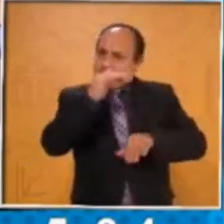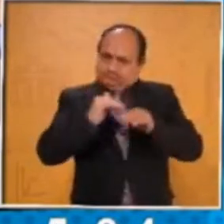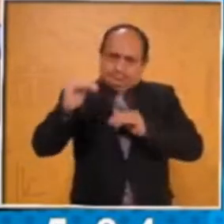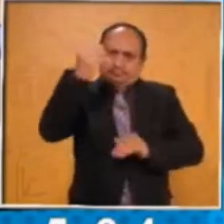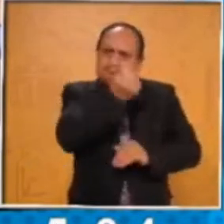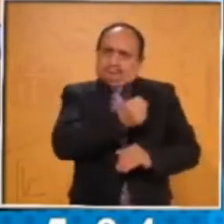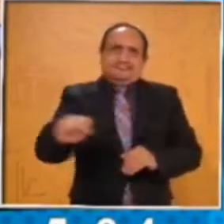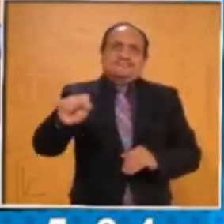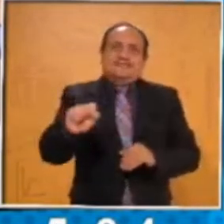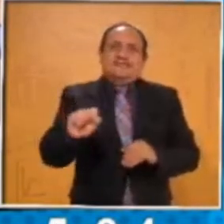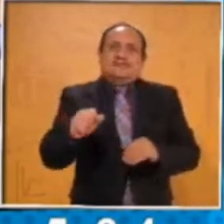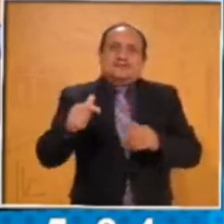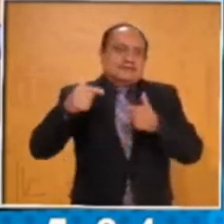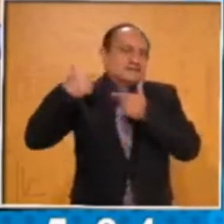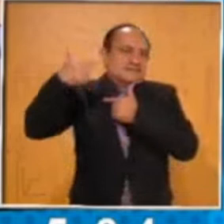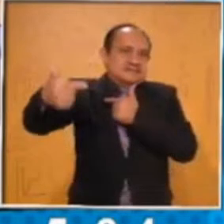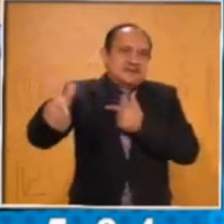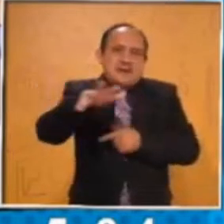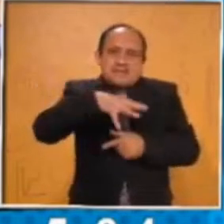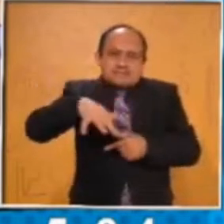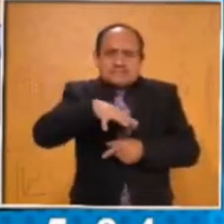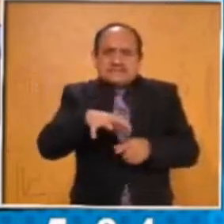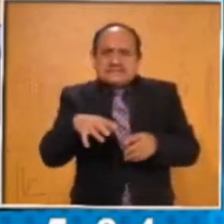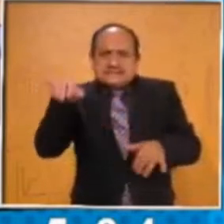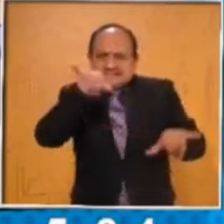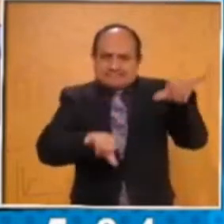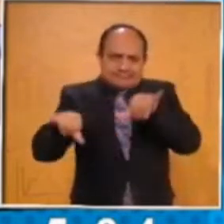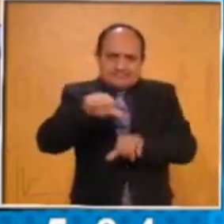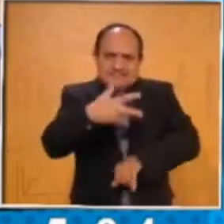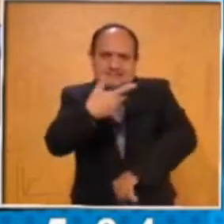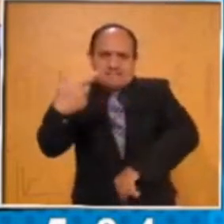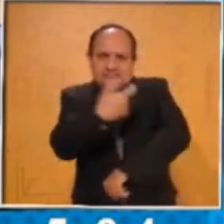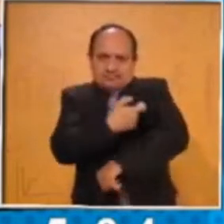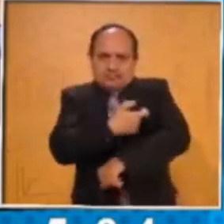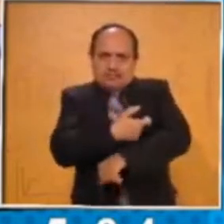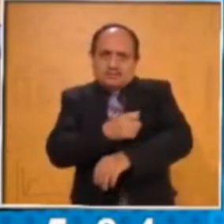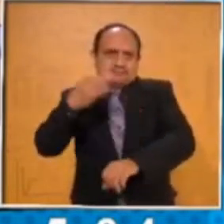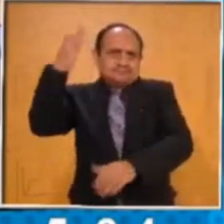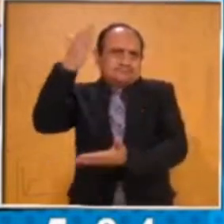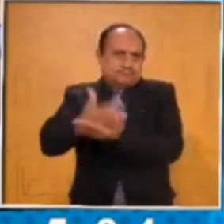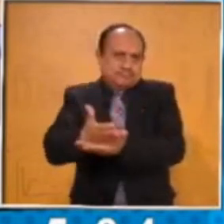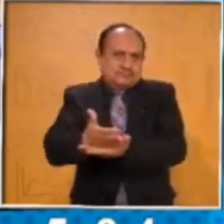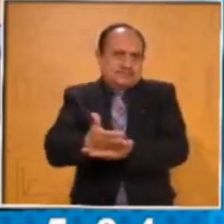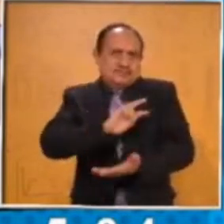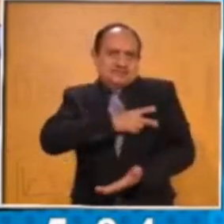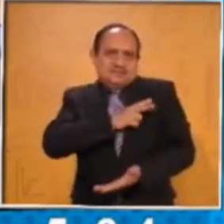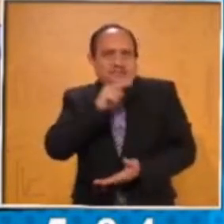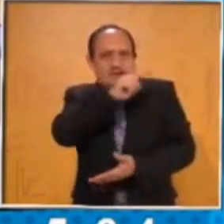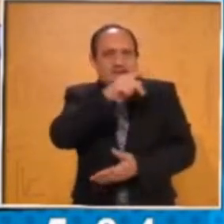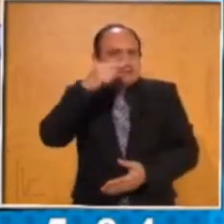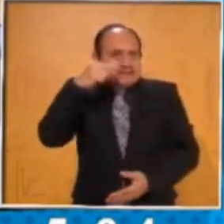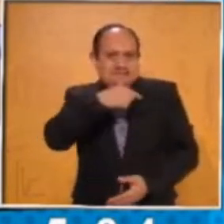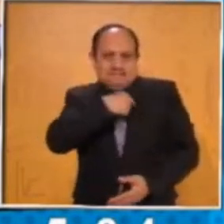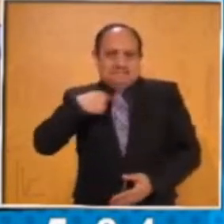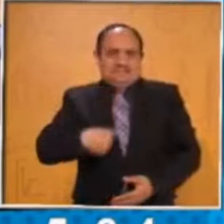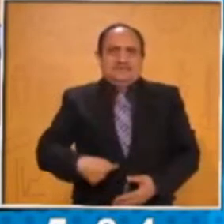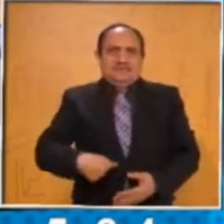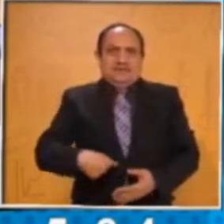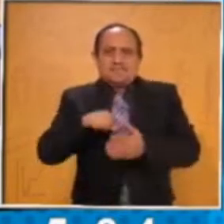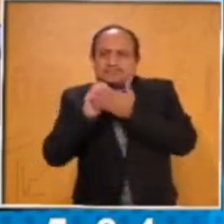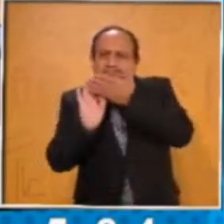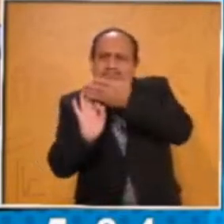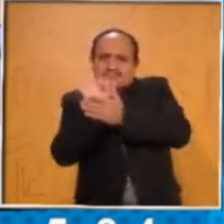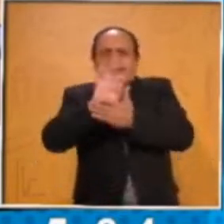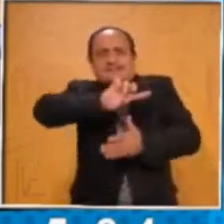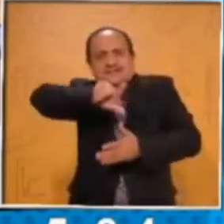generación, buscaba desesperadamente una vacuna para combatir el brote de un nuevo virus en China. Una madrugada, después